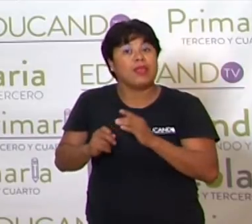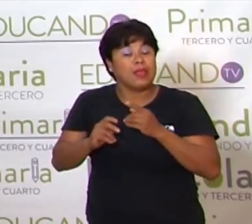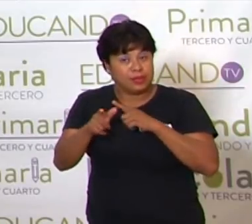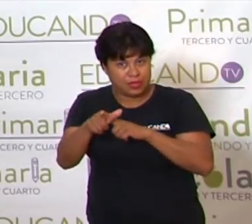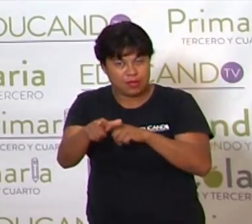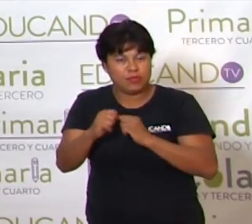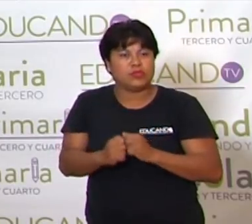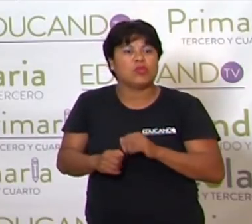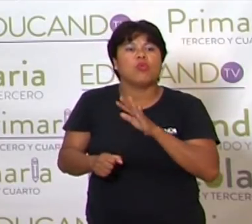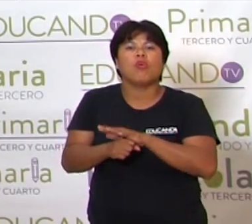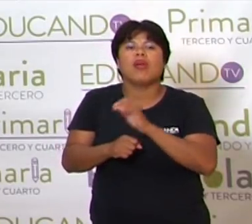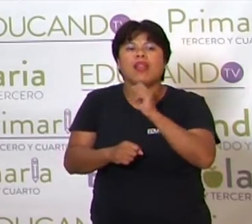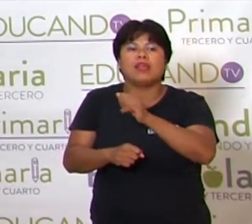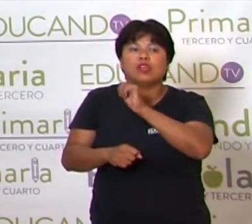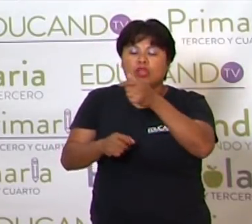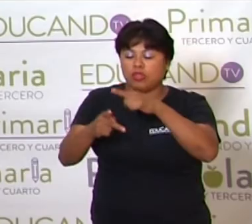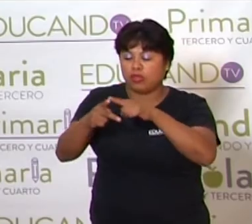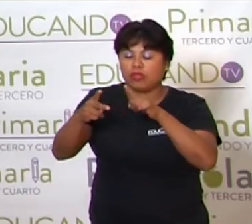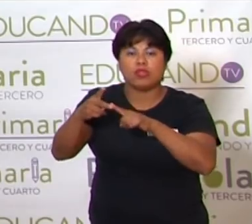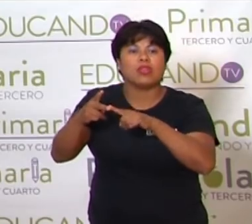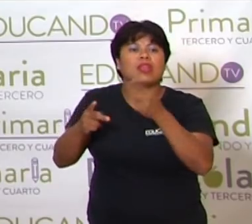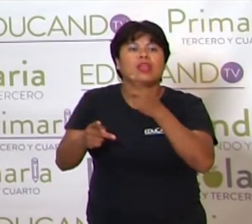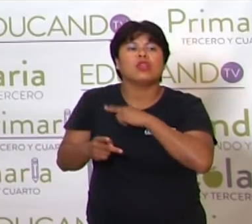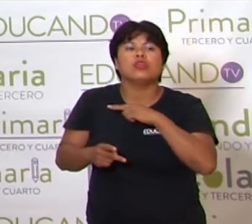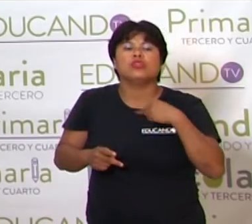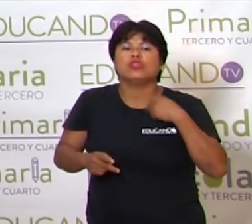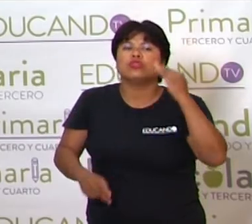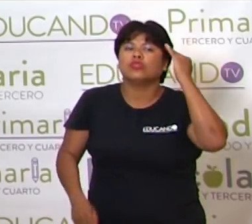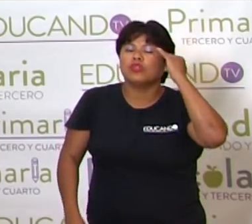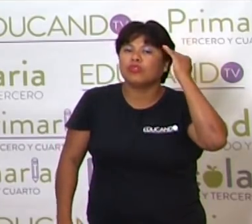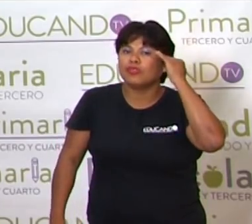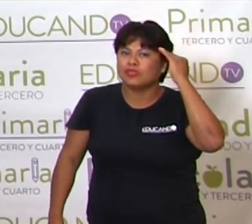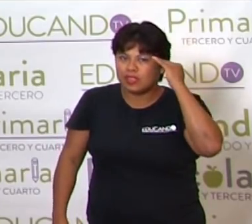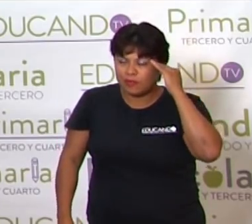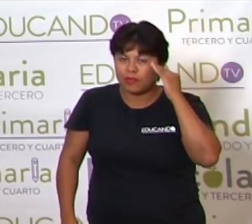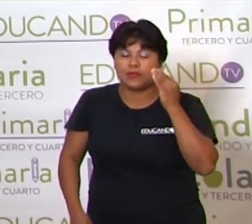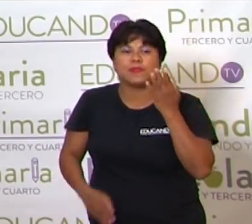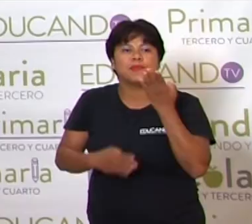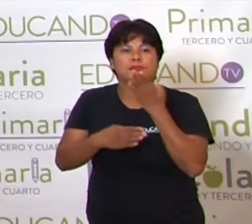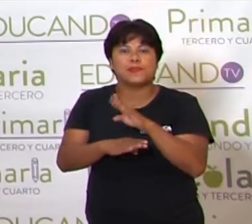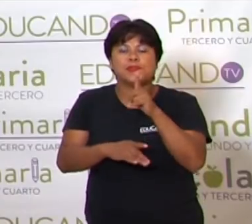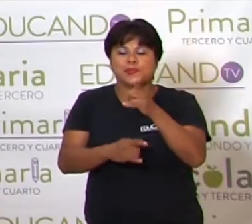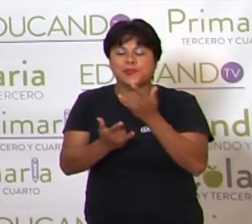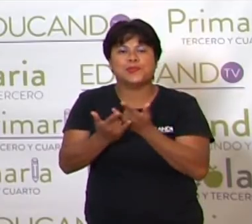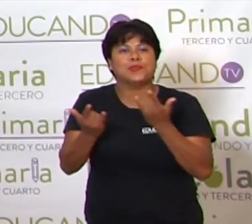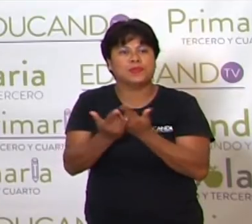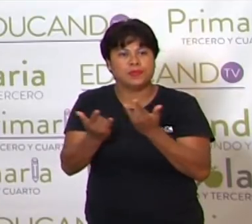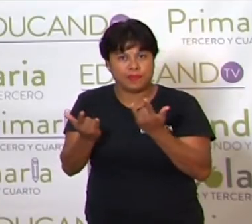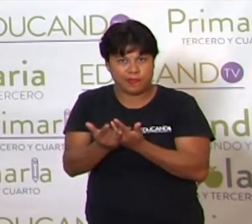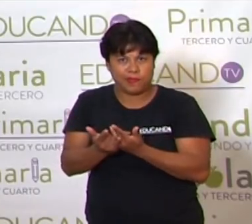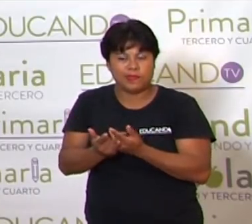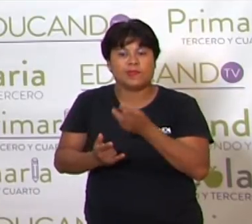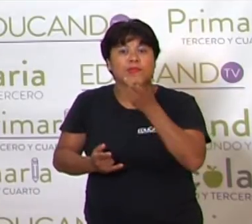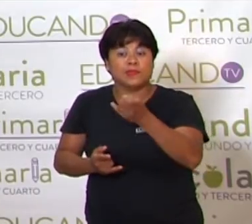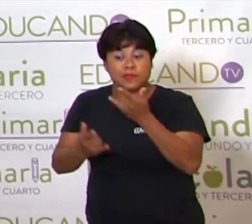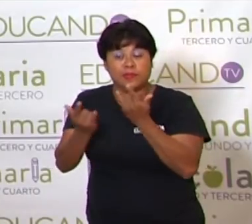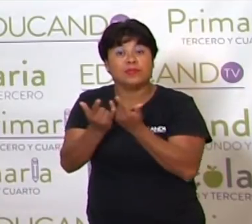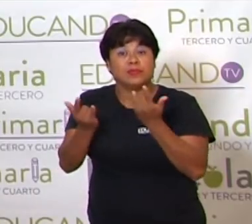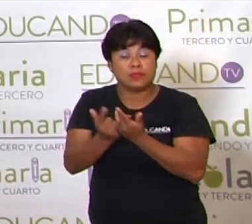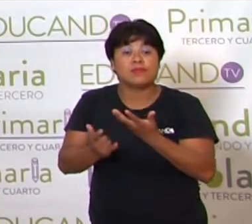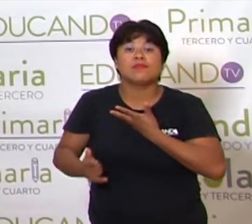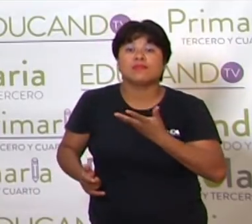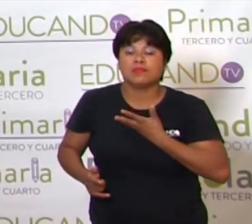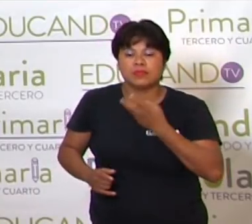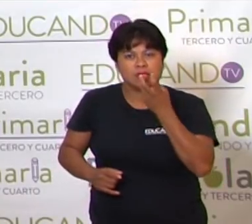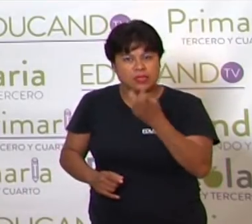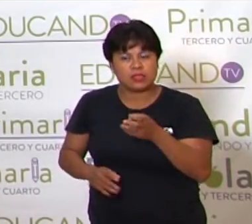el otro elemento que nosotros conocemos de una historieta? Las historietas tienen